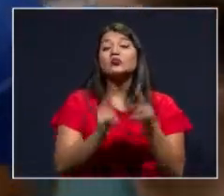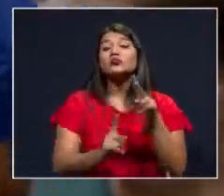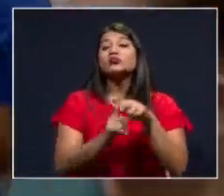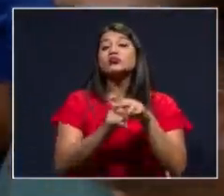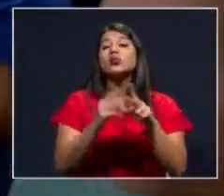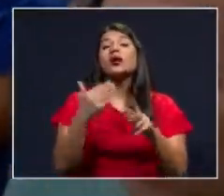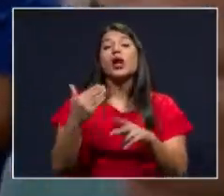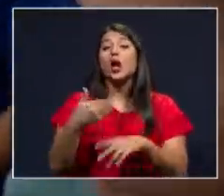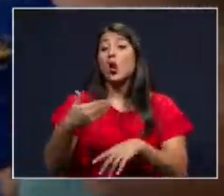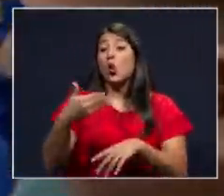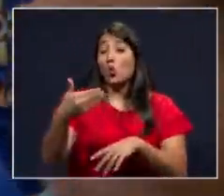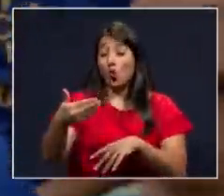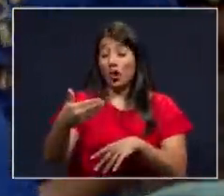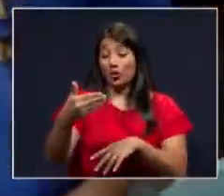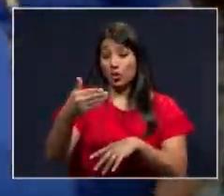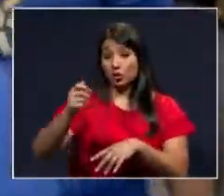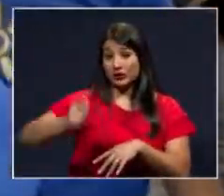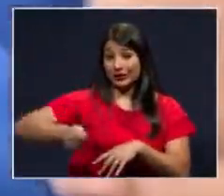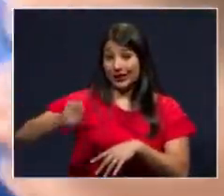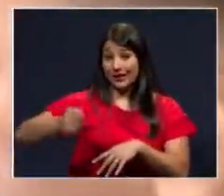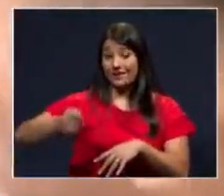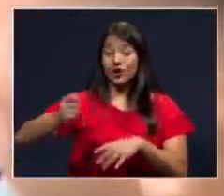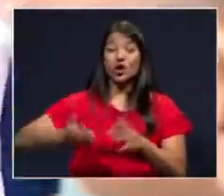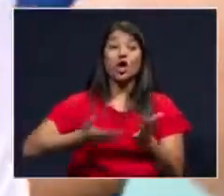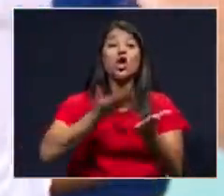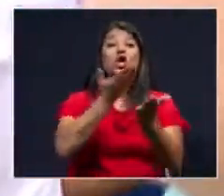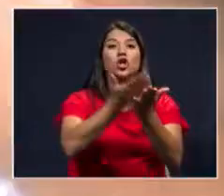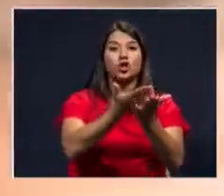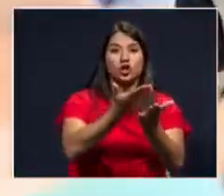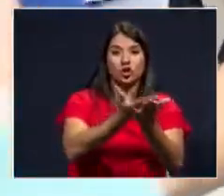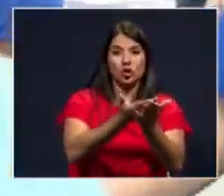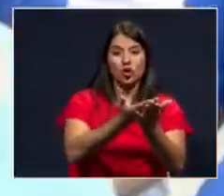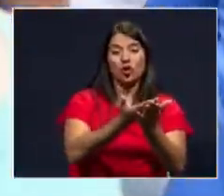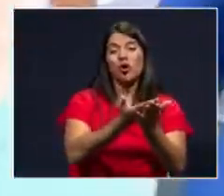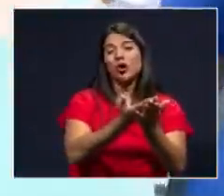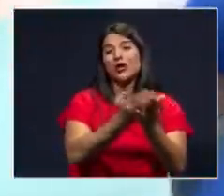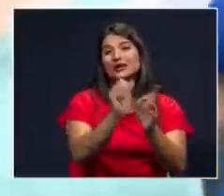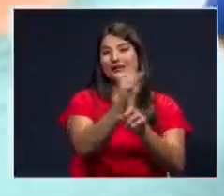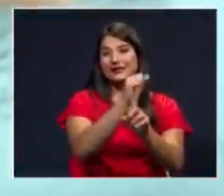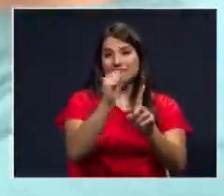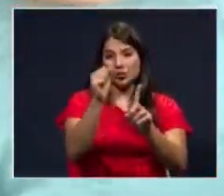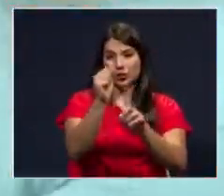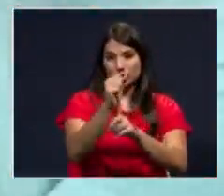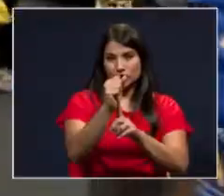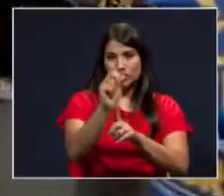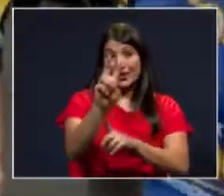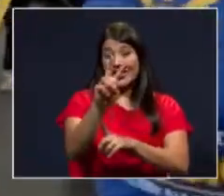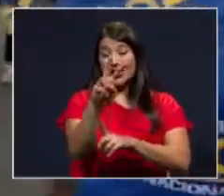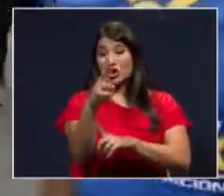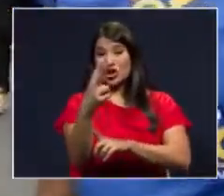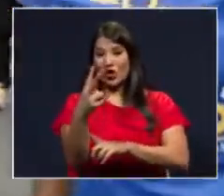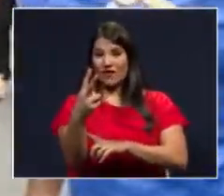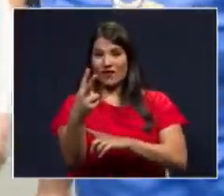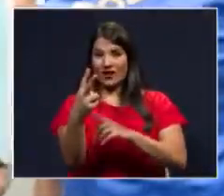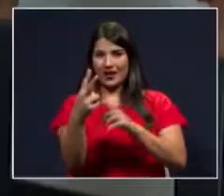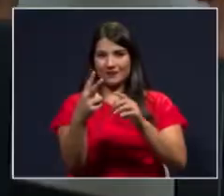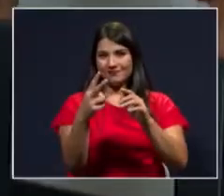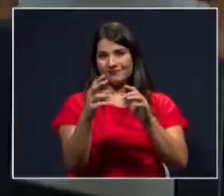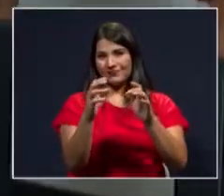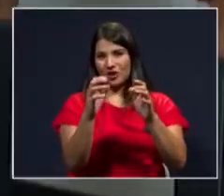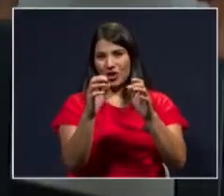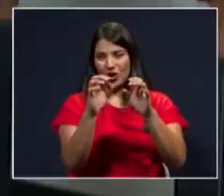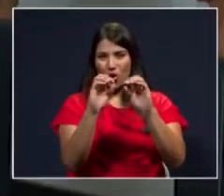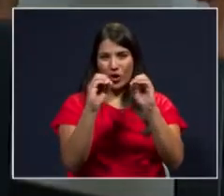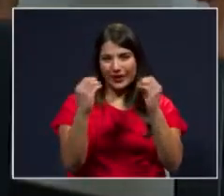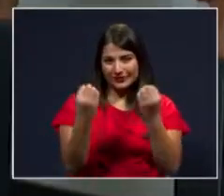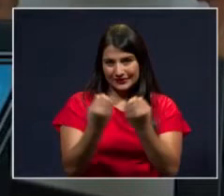el tribunal remitió a la Fiscalía el caso de la doble estructura paralela en la pasada campaña electoral. Y lo